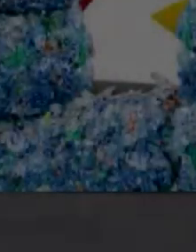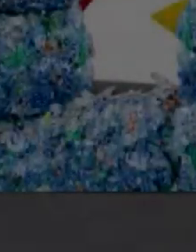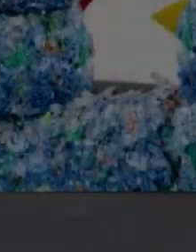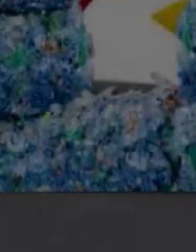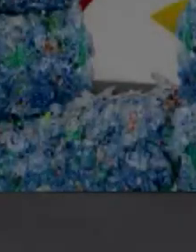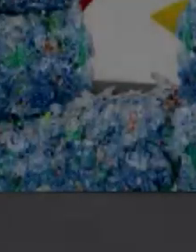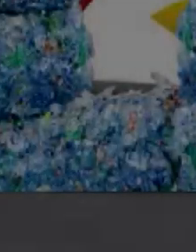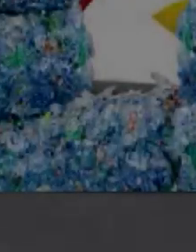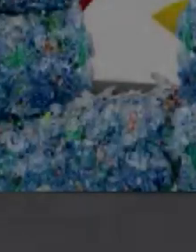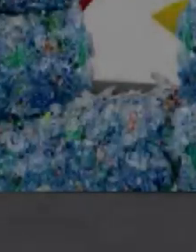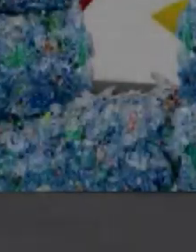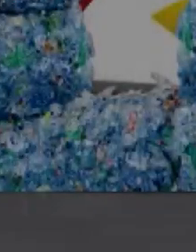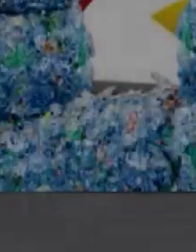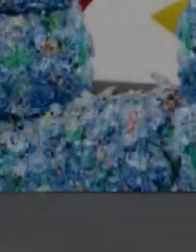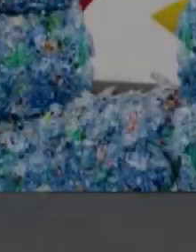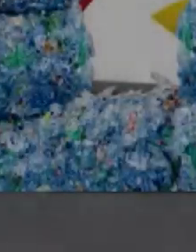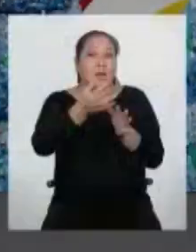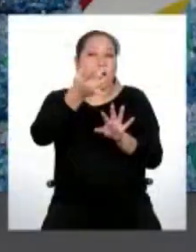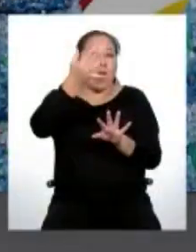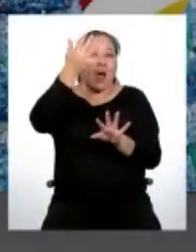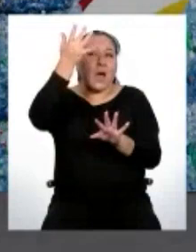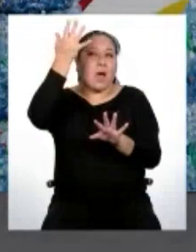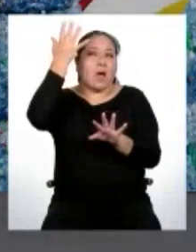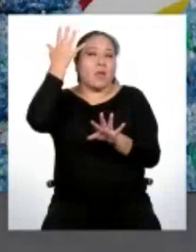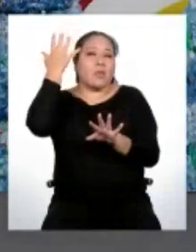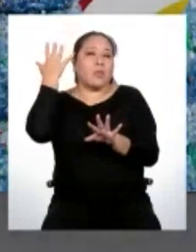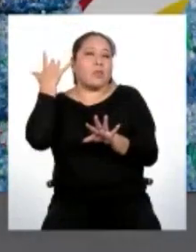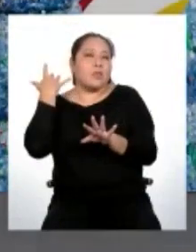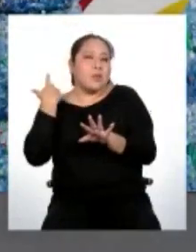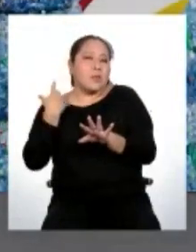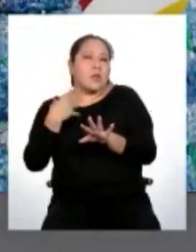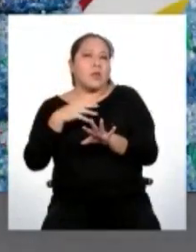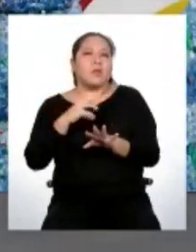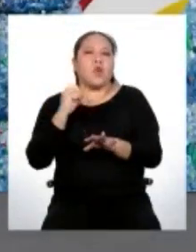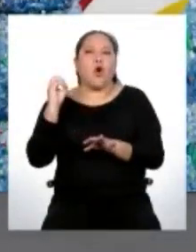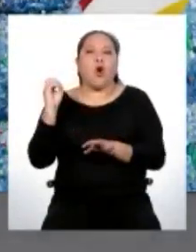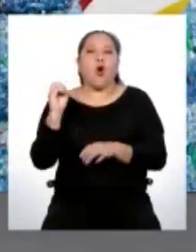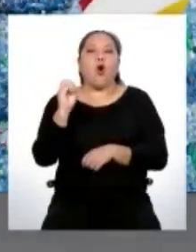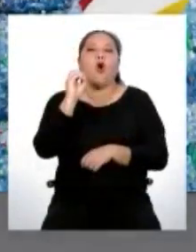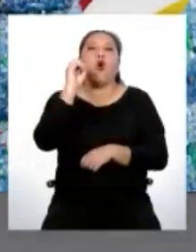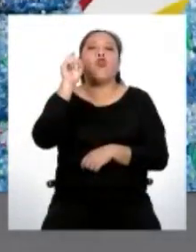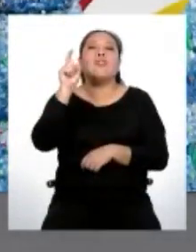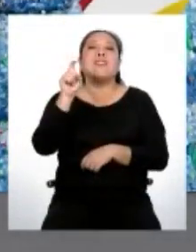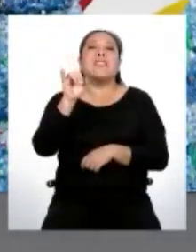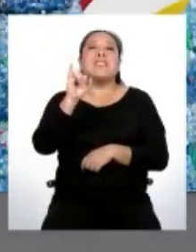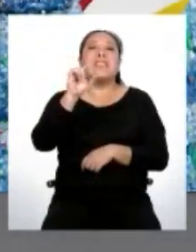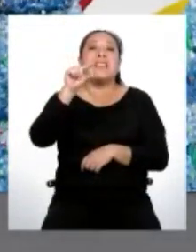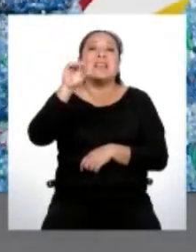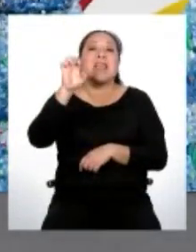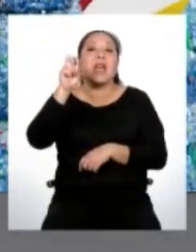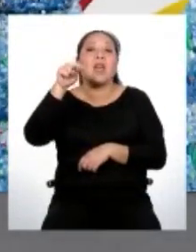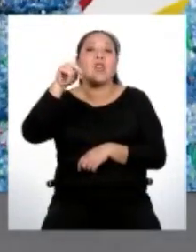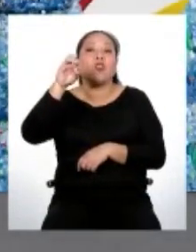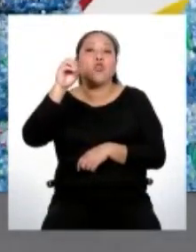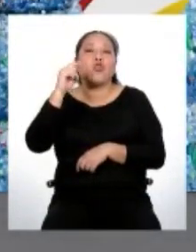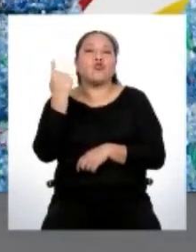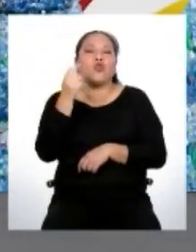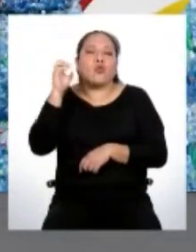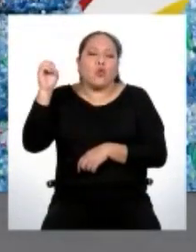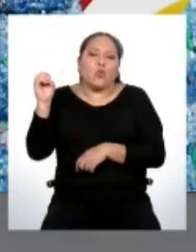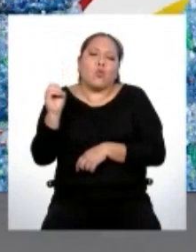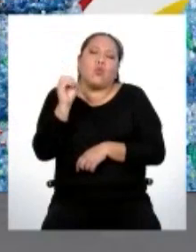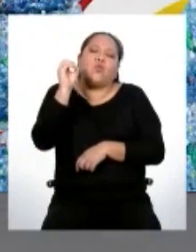Había una vez un oxígeno. Sí, un átomo de oxígeno que deambulaba por la montaña.